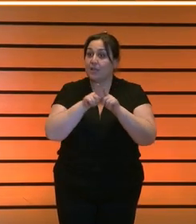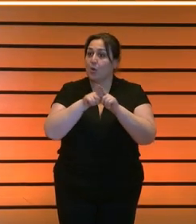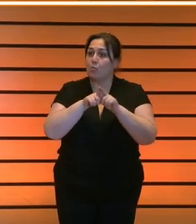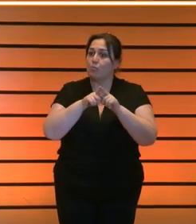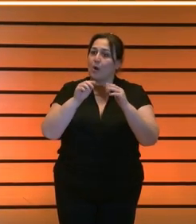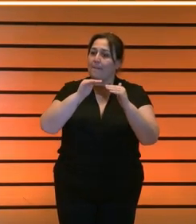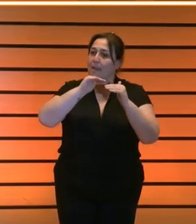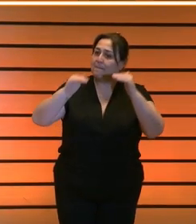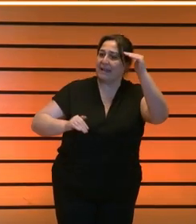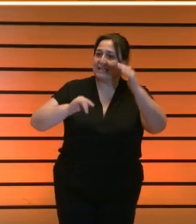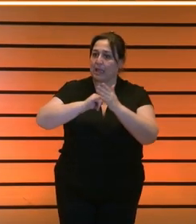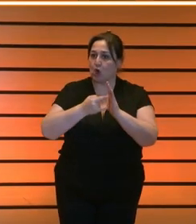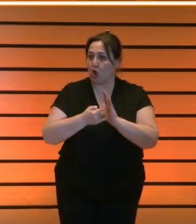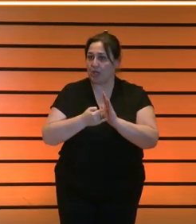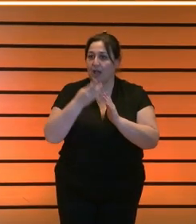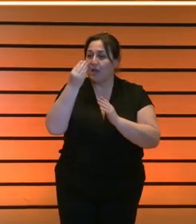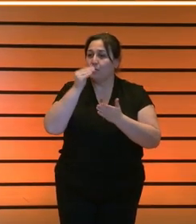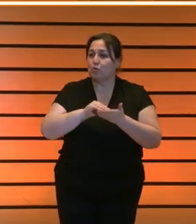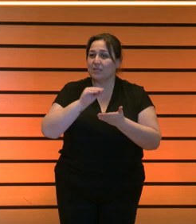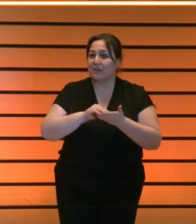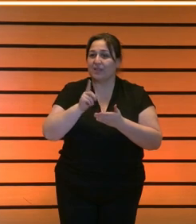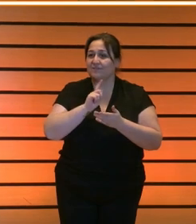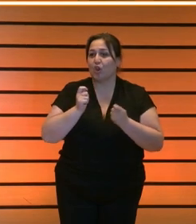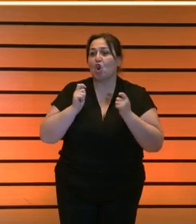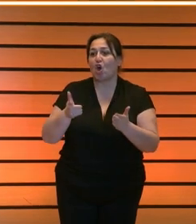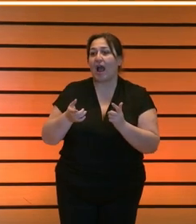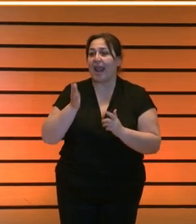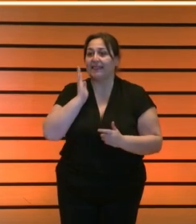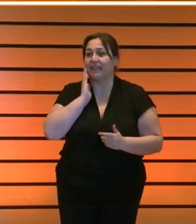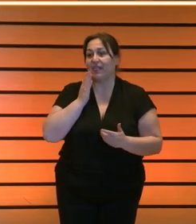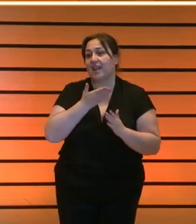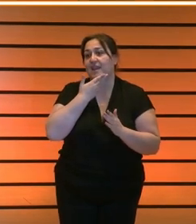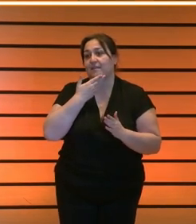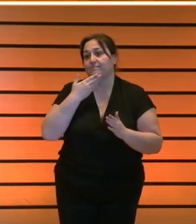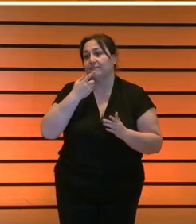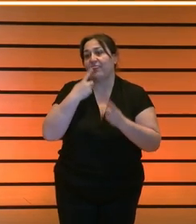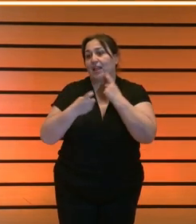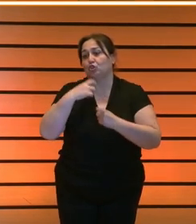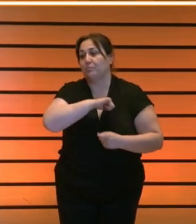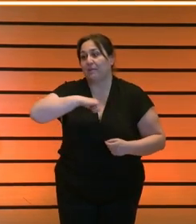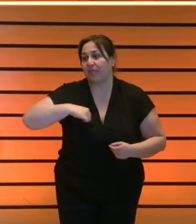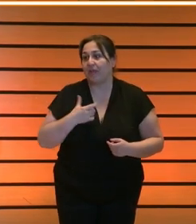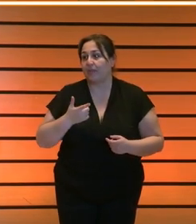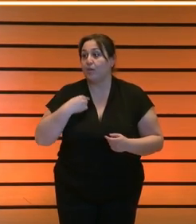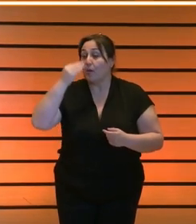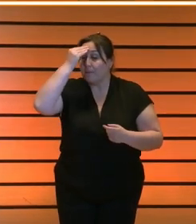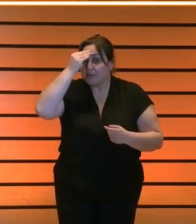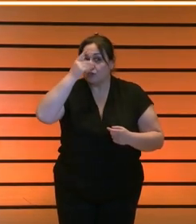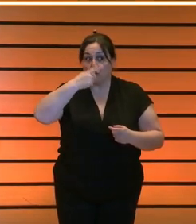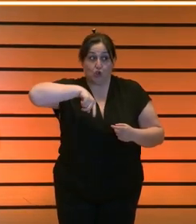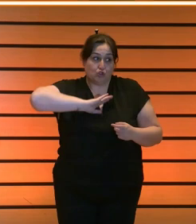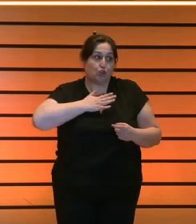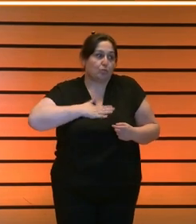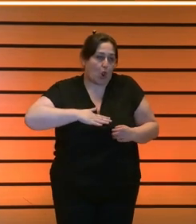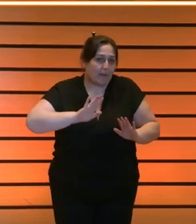brecha tecnológica y ni siquiera garantizan la privacidad de los datos Yo creo que por lo menos en lo que podamos desarrollar nosotros